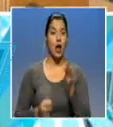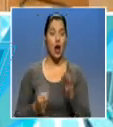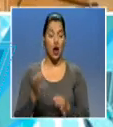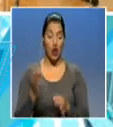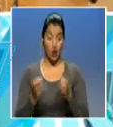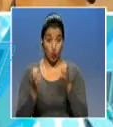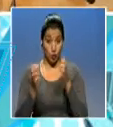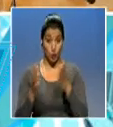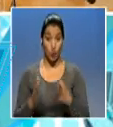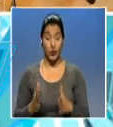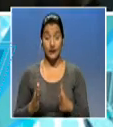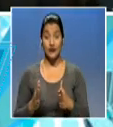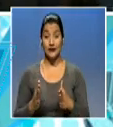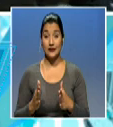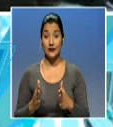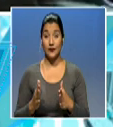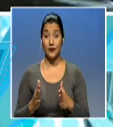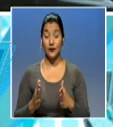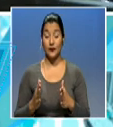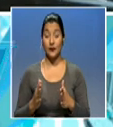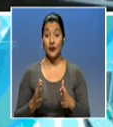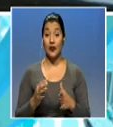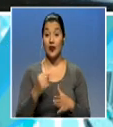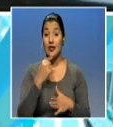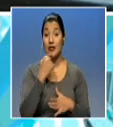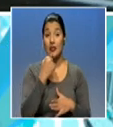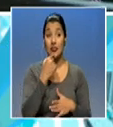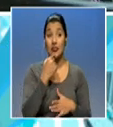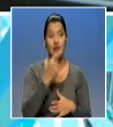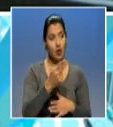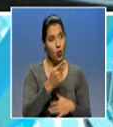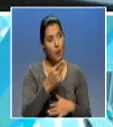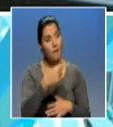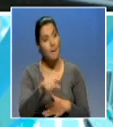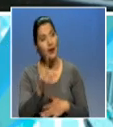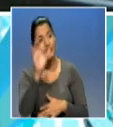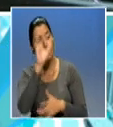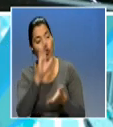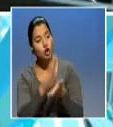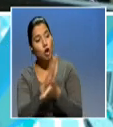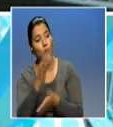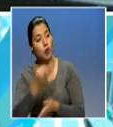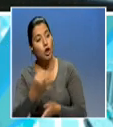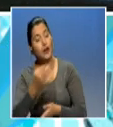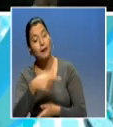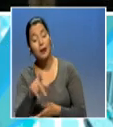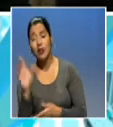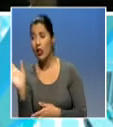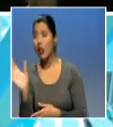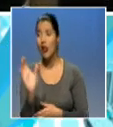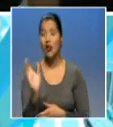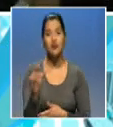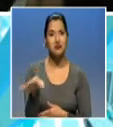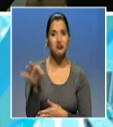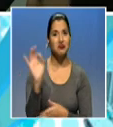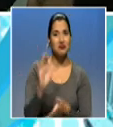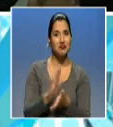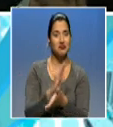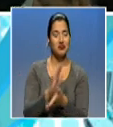previno que se buscara esa resolución, el documento original nunca apareció. Lo único